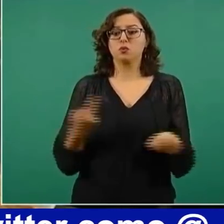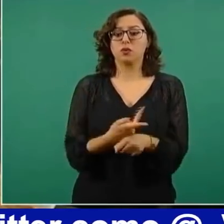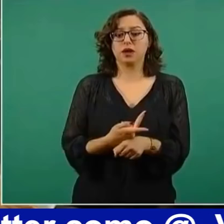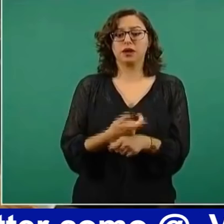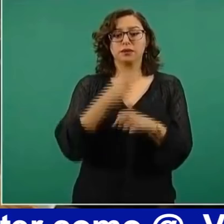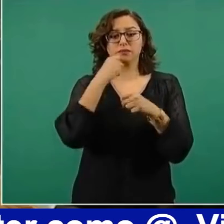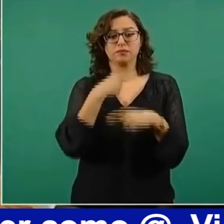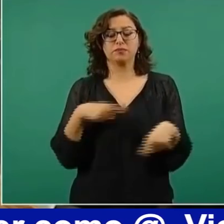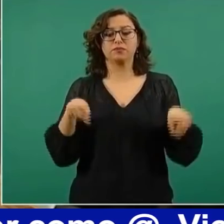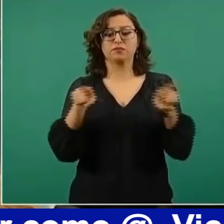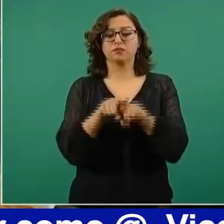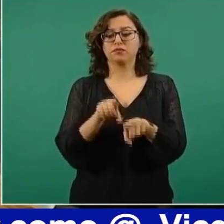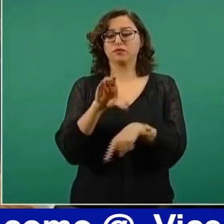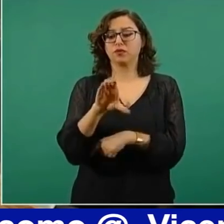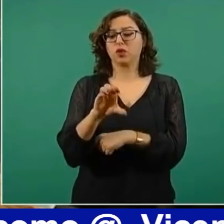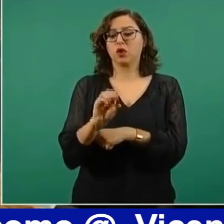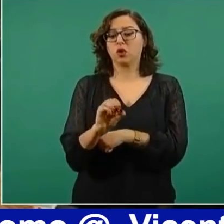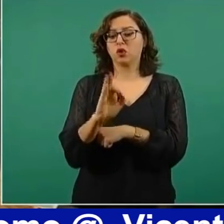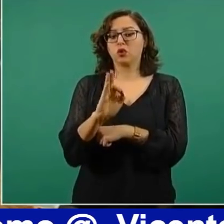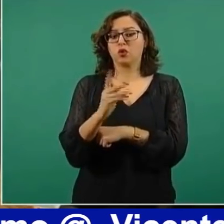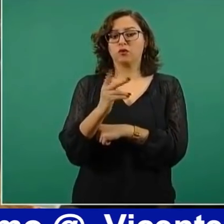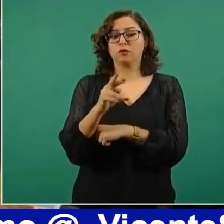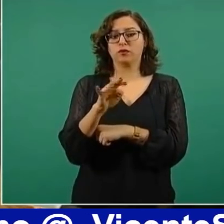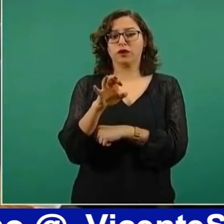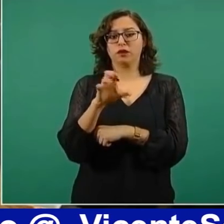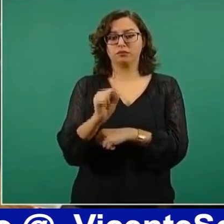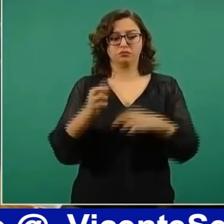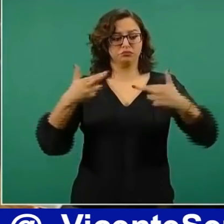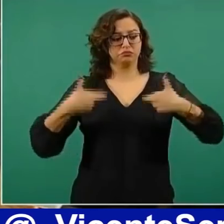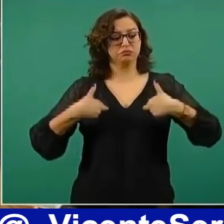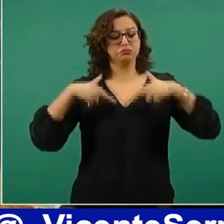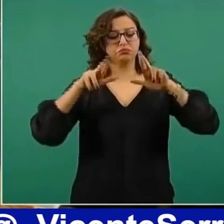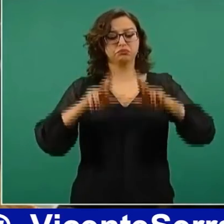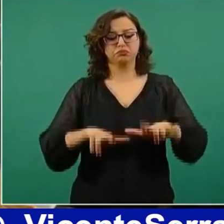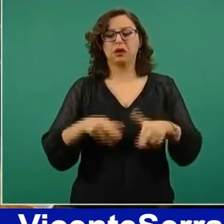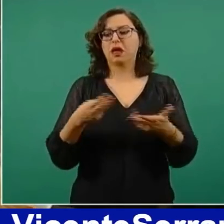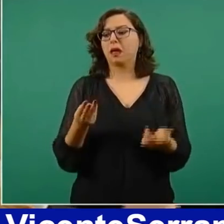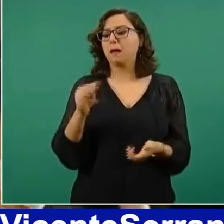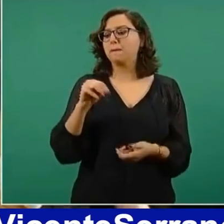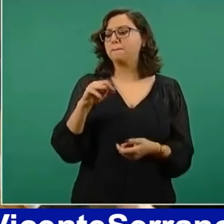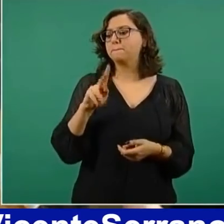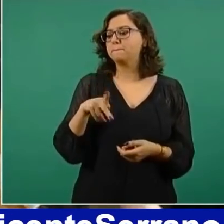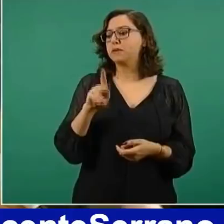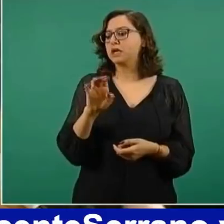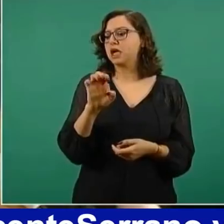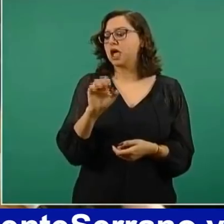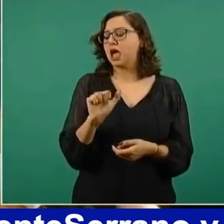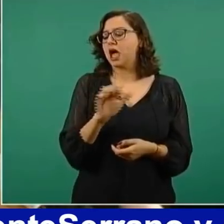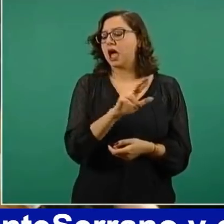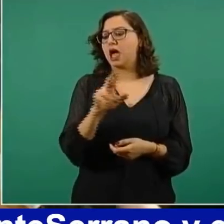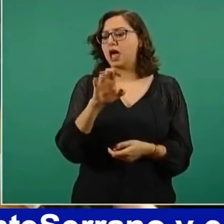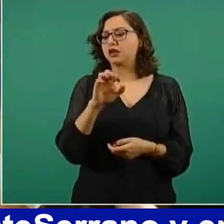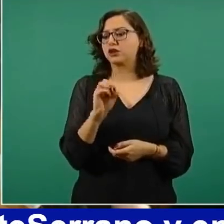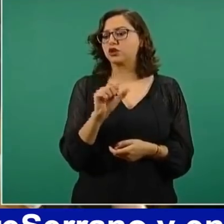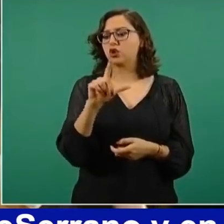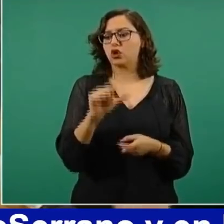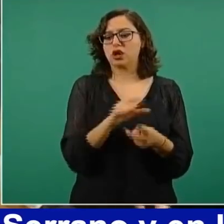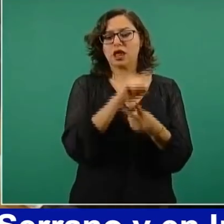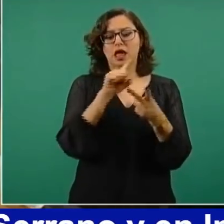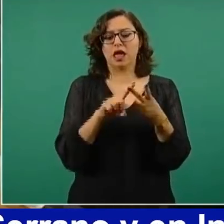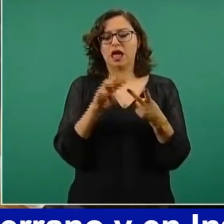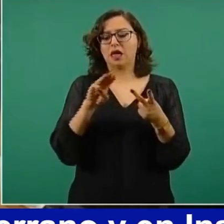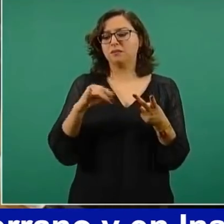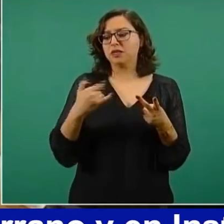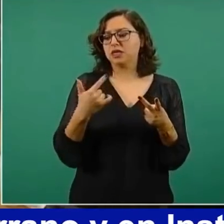de COFEPRIS, como Miquel Arriola o Miguel Ángel Toscano,